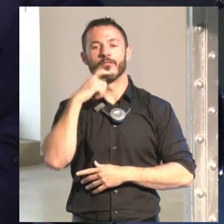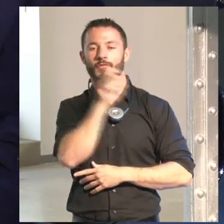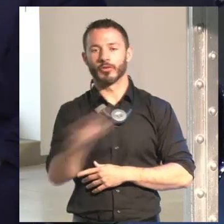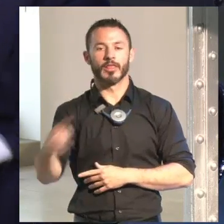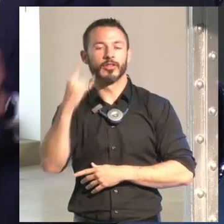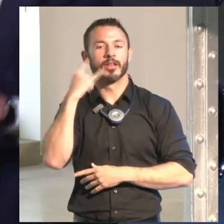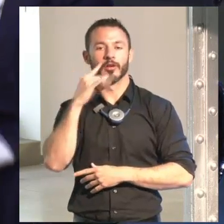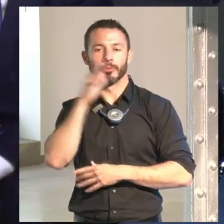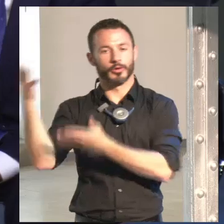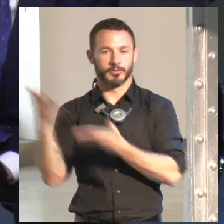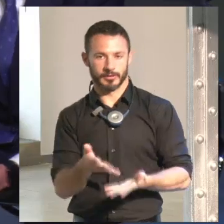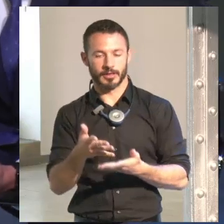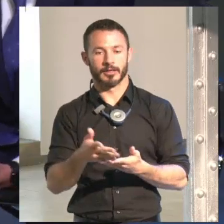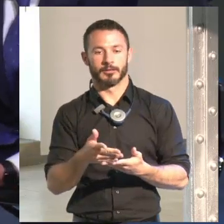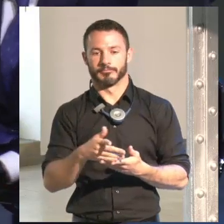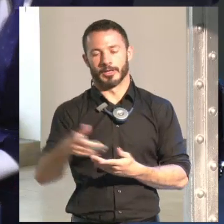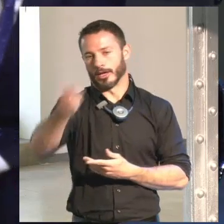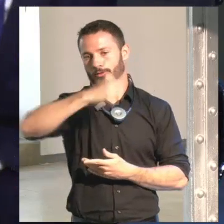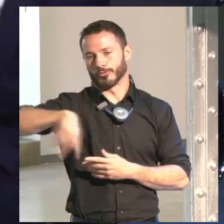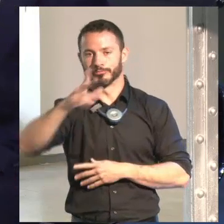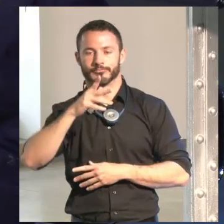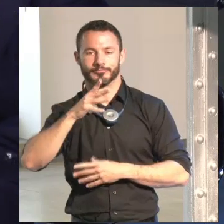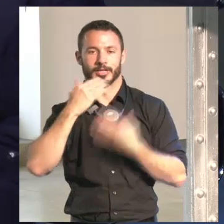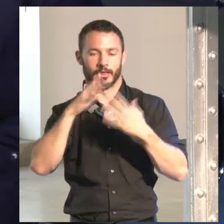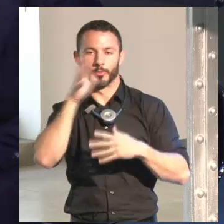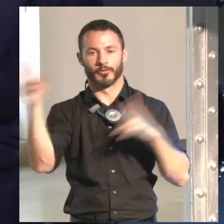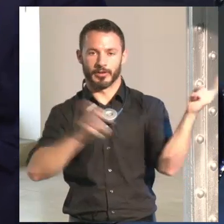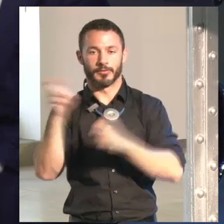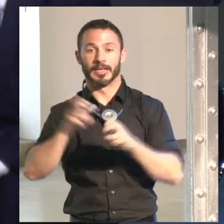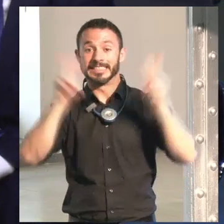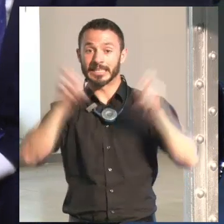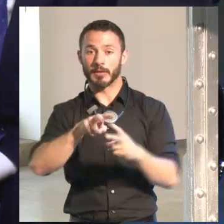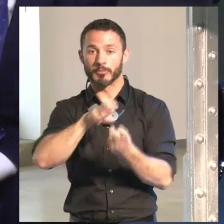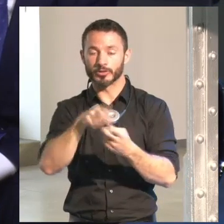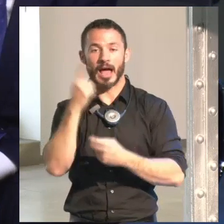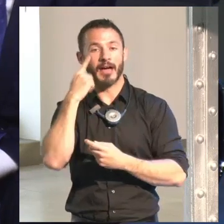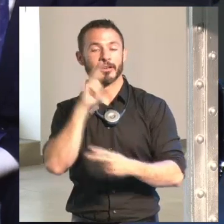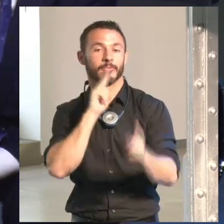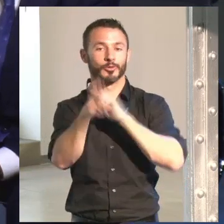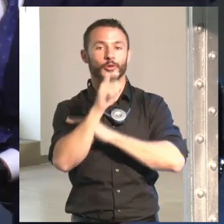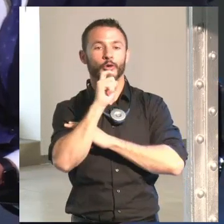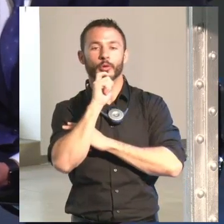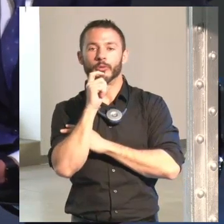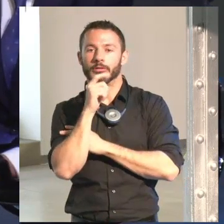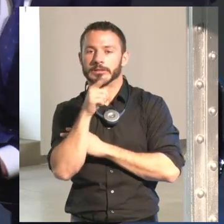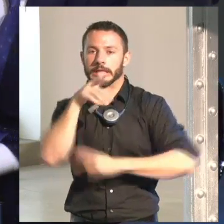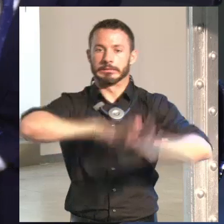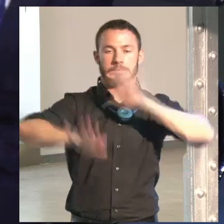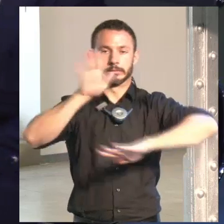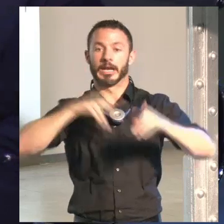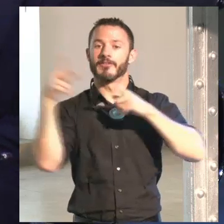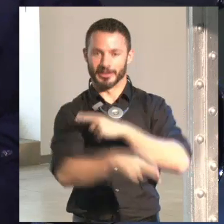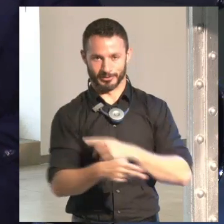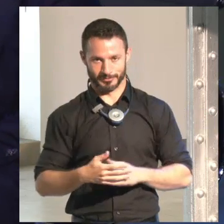por habernos invitado y a ustedes por acudir. Tema de impuestos, a ver cómo respondo yo esto sin meternos en un lío, ¿no?